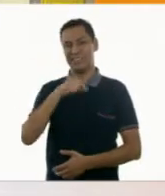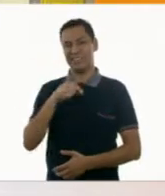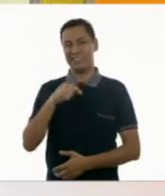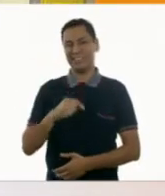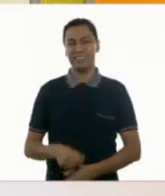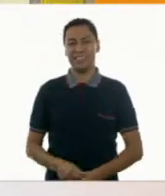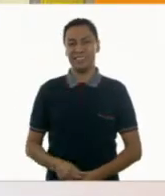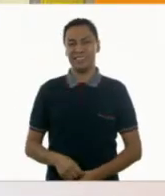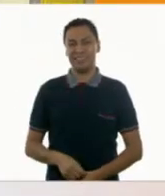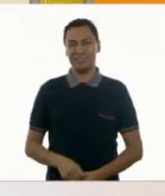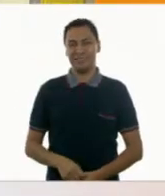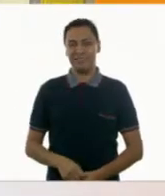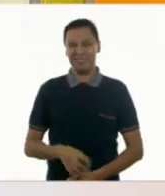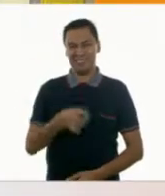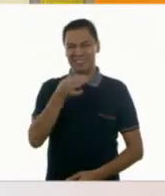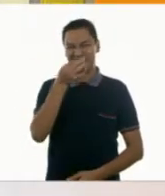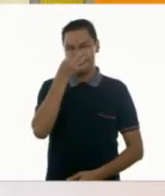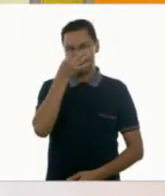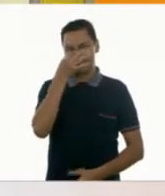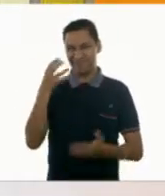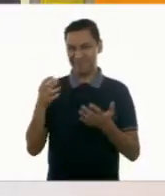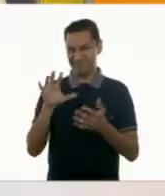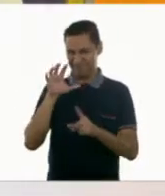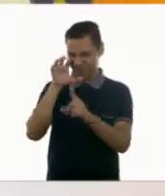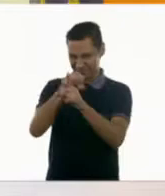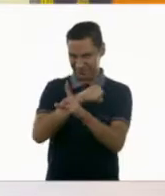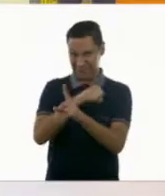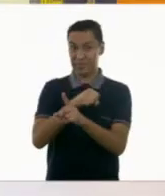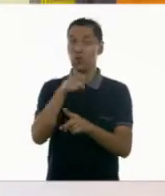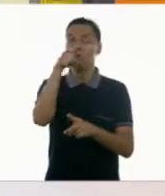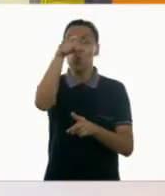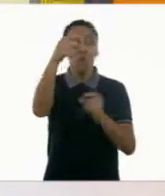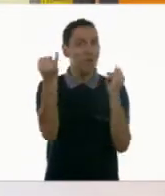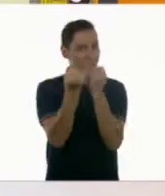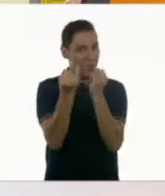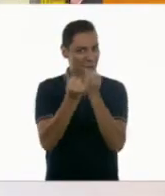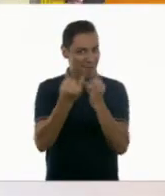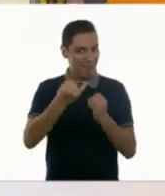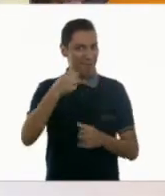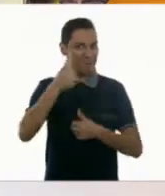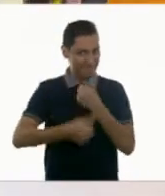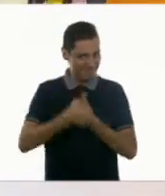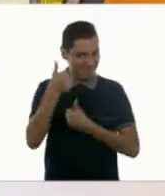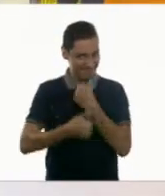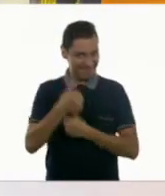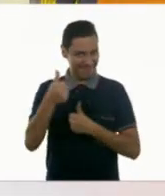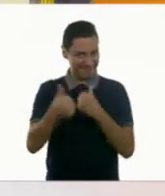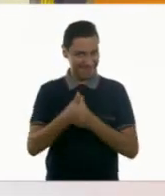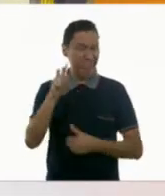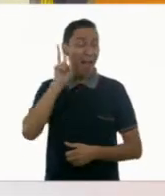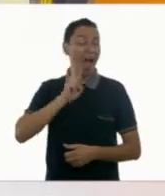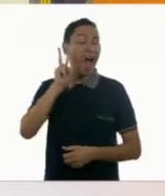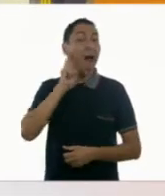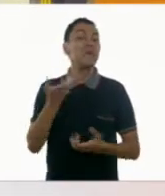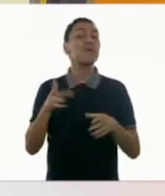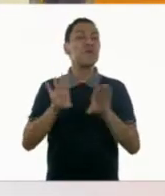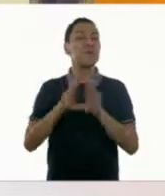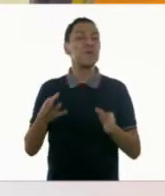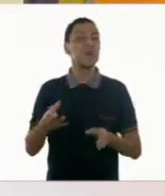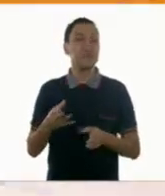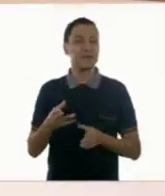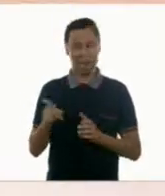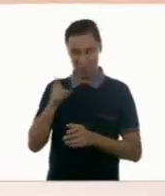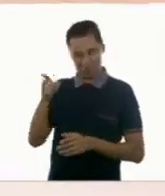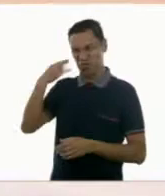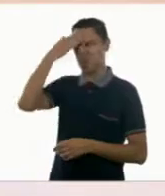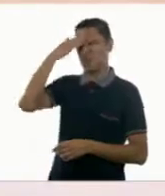Casi lo logro. Va de nuevo hasta que logres encestarla. En casa deben de intentarlo. Si yo sé que pueden. Aquí, mucho tiempo. No, yo sé que vas a